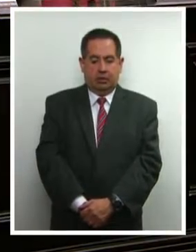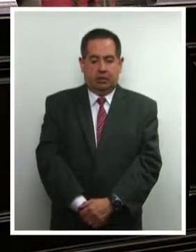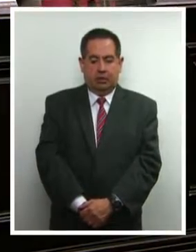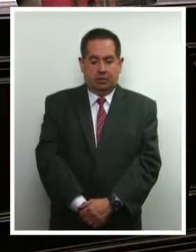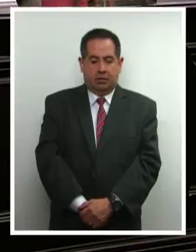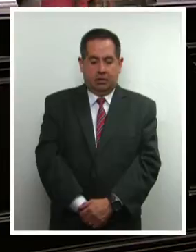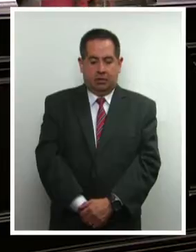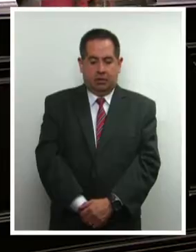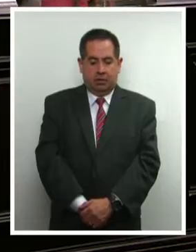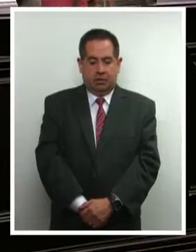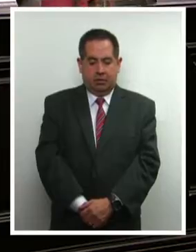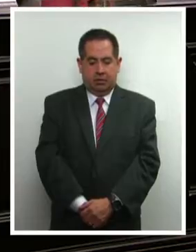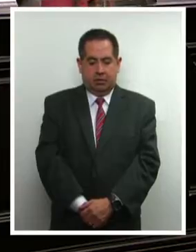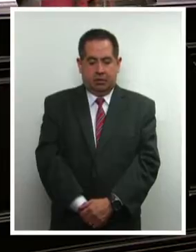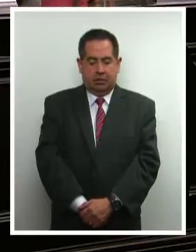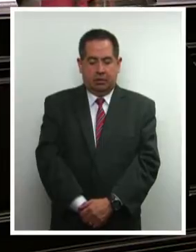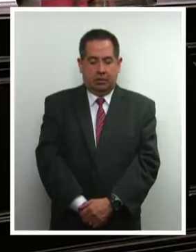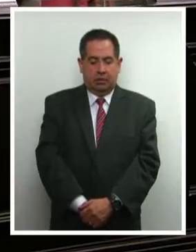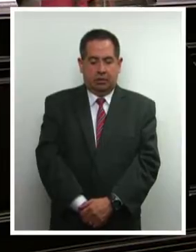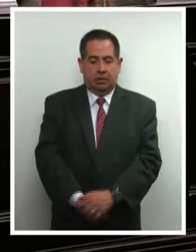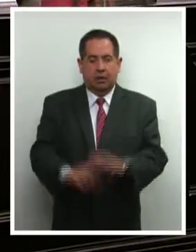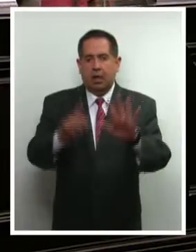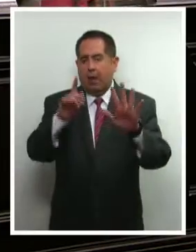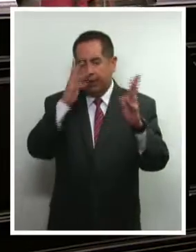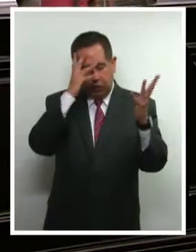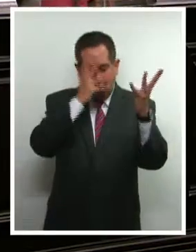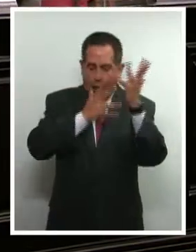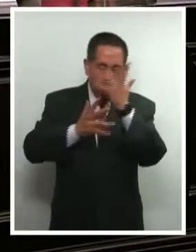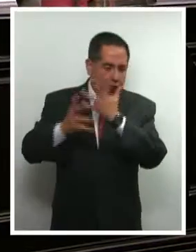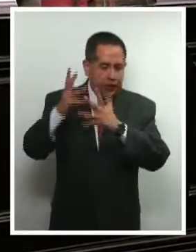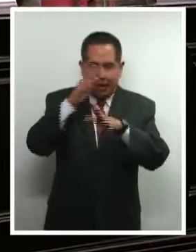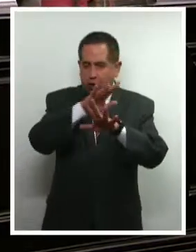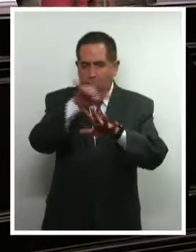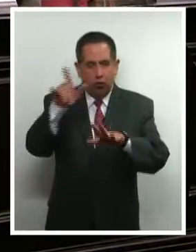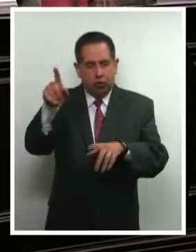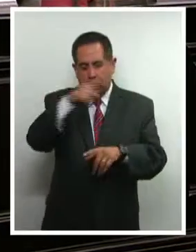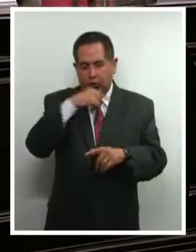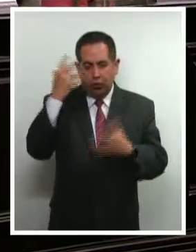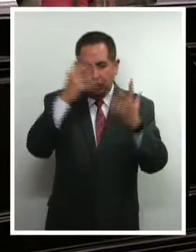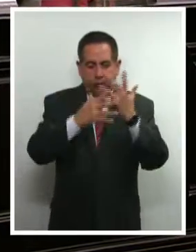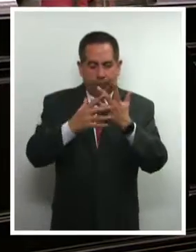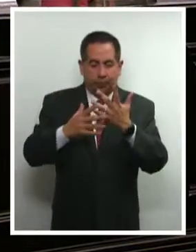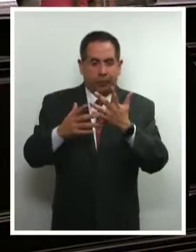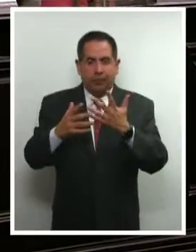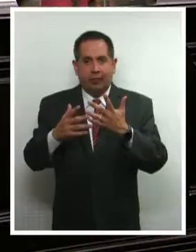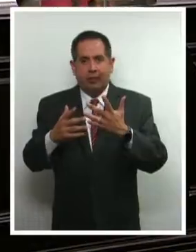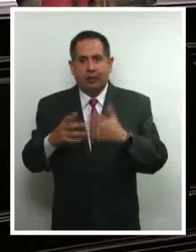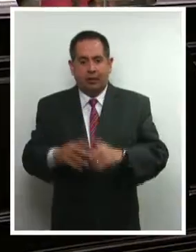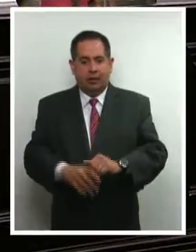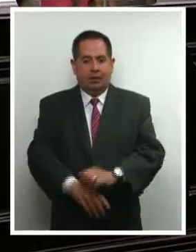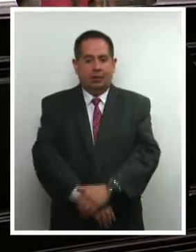Sonido, por favor. Estamos confundiendo si se admite.